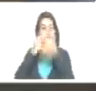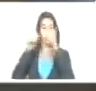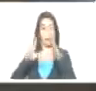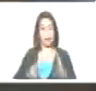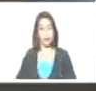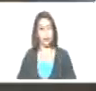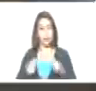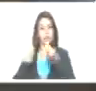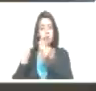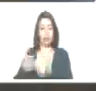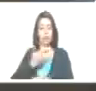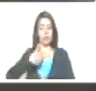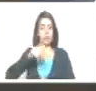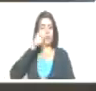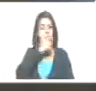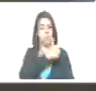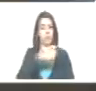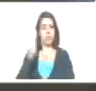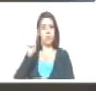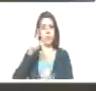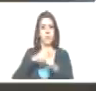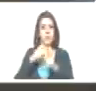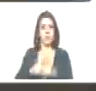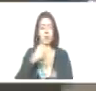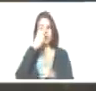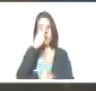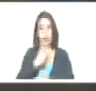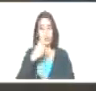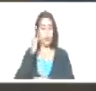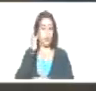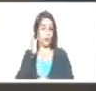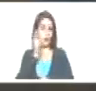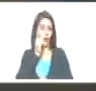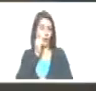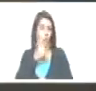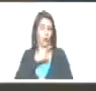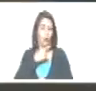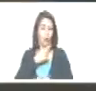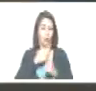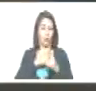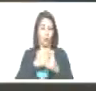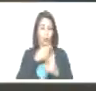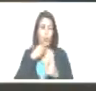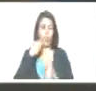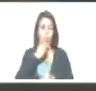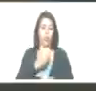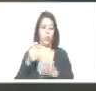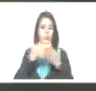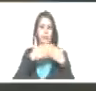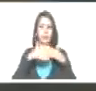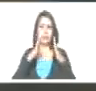al pueblo venezolano, a los pobres, a las mujeres, a los jóvenes, a los estudiantes.